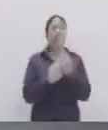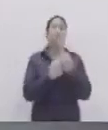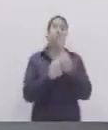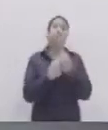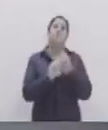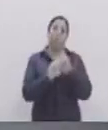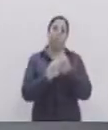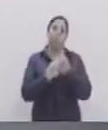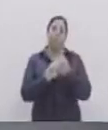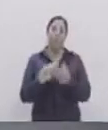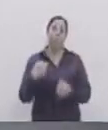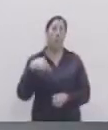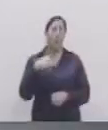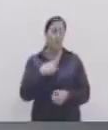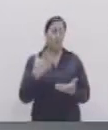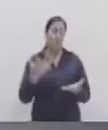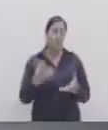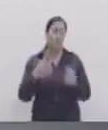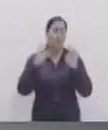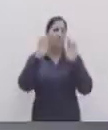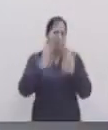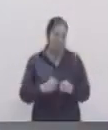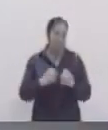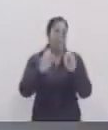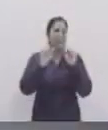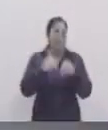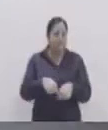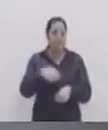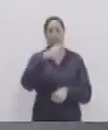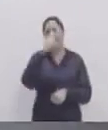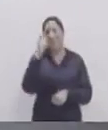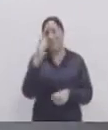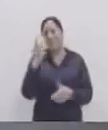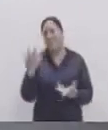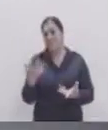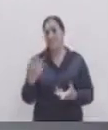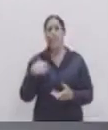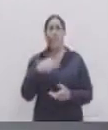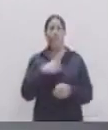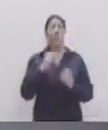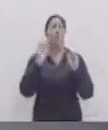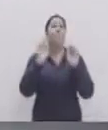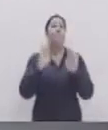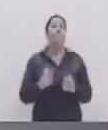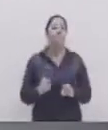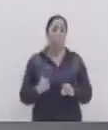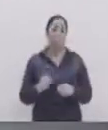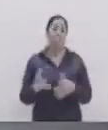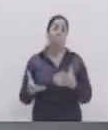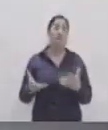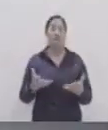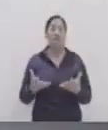va a permitir que nosotros pues seamos personas productivas, ¿verdad? Y seamos personas que seamos